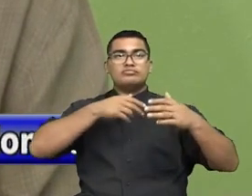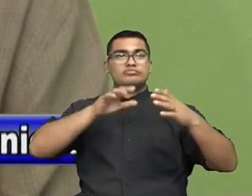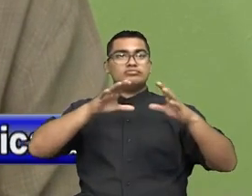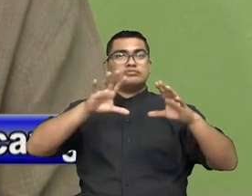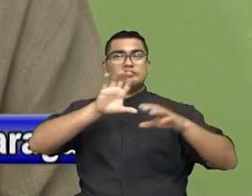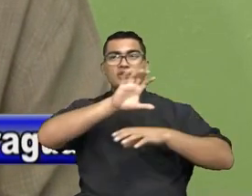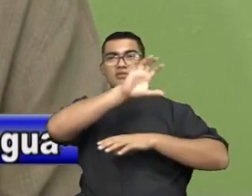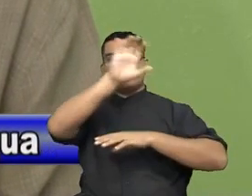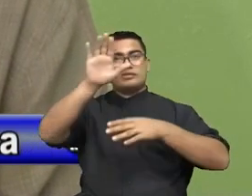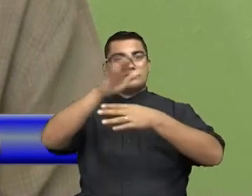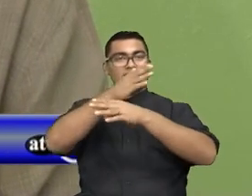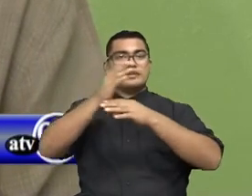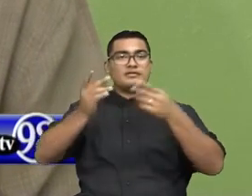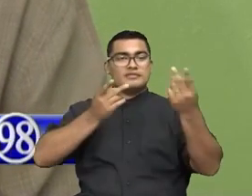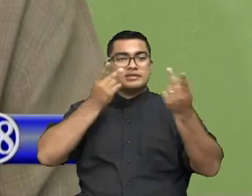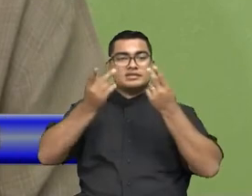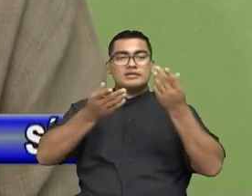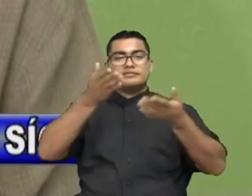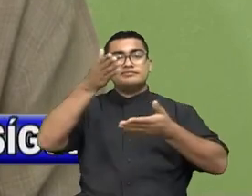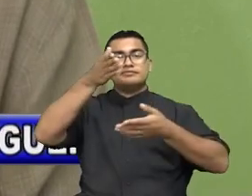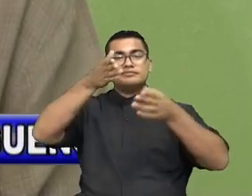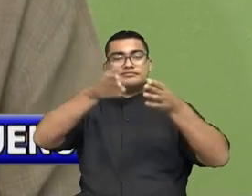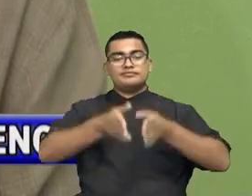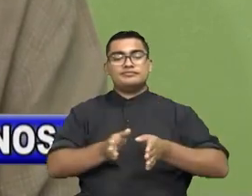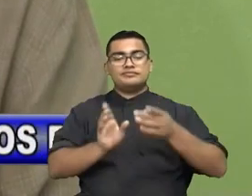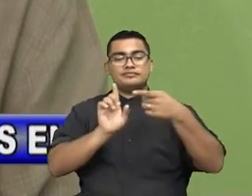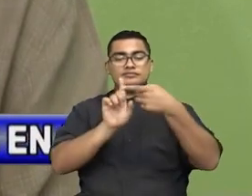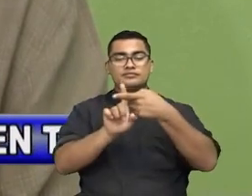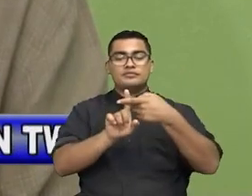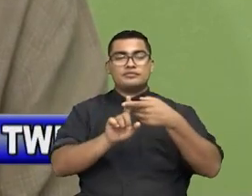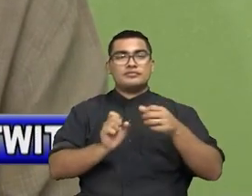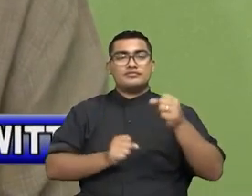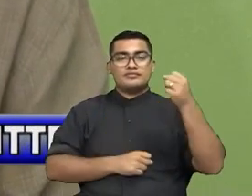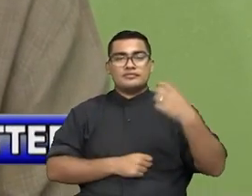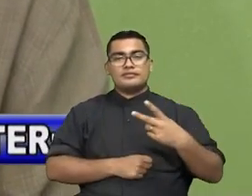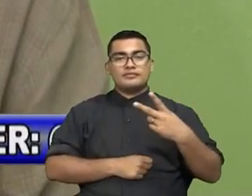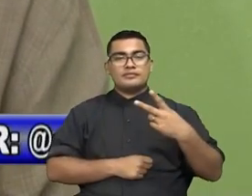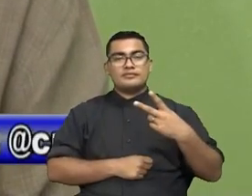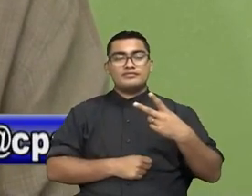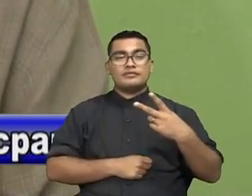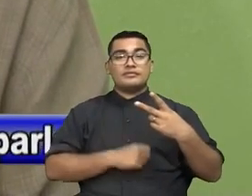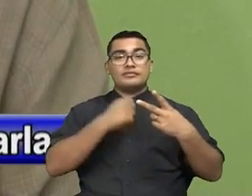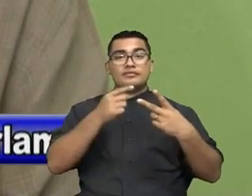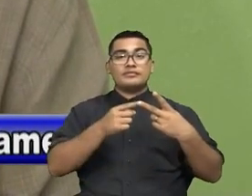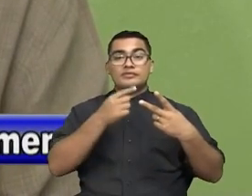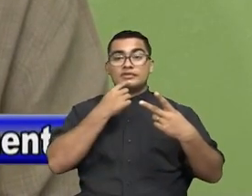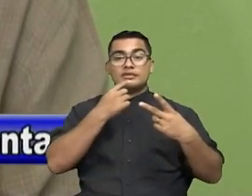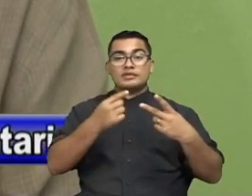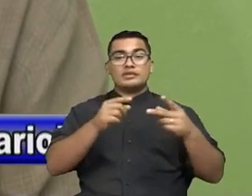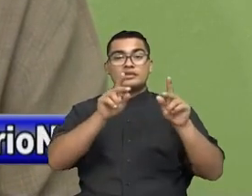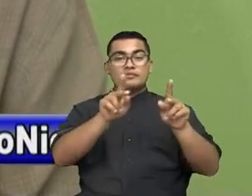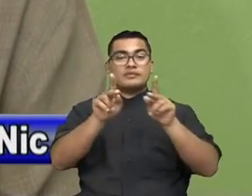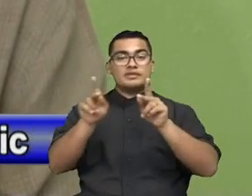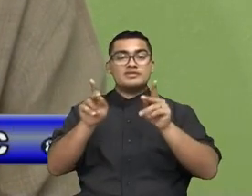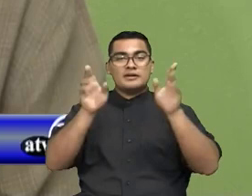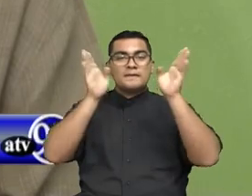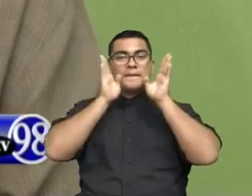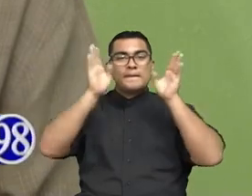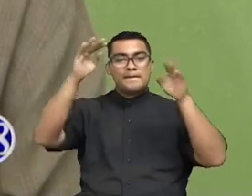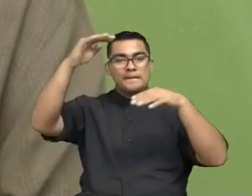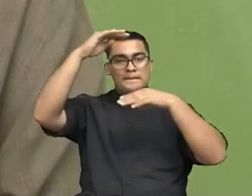los diferentes camposantos a sus fieles difuntos. Segundo, en el caso de los empleadores y trabajadores del sector